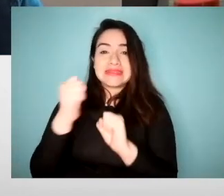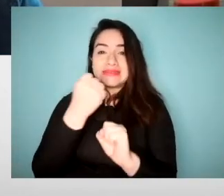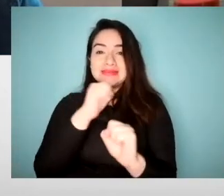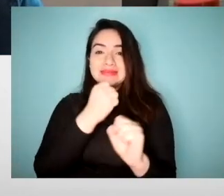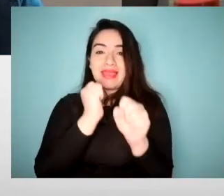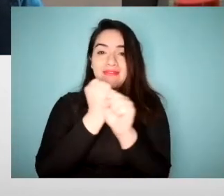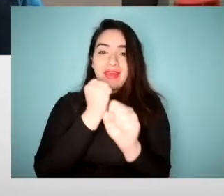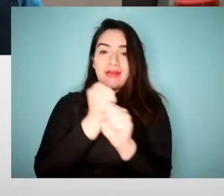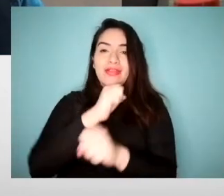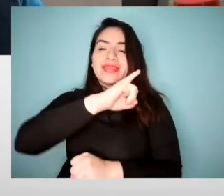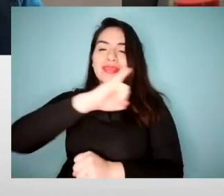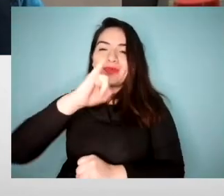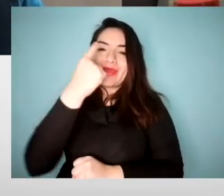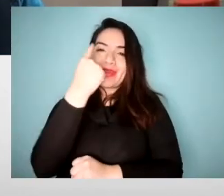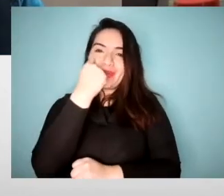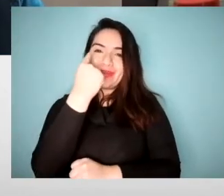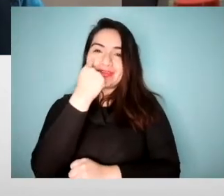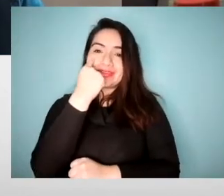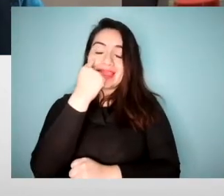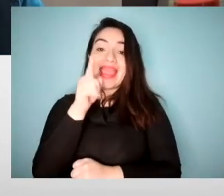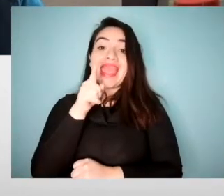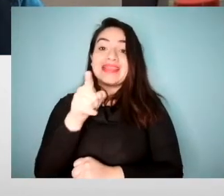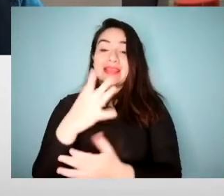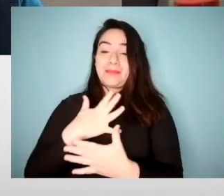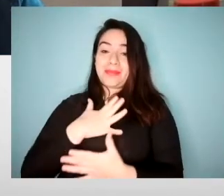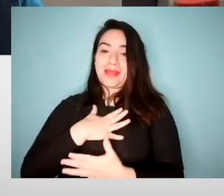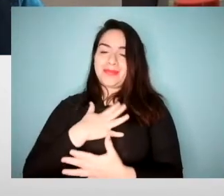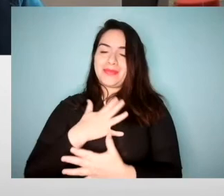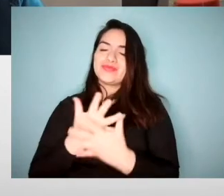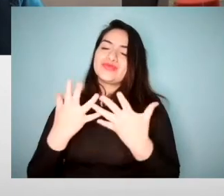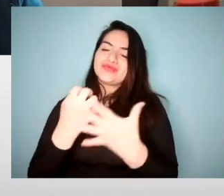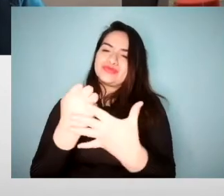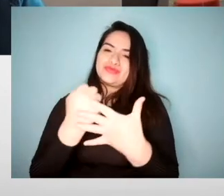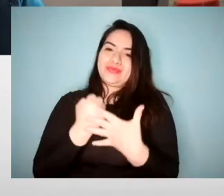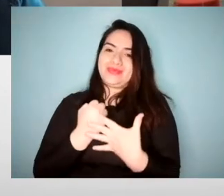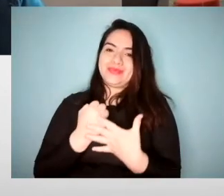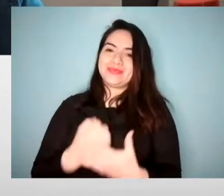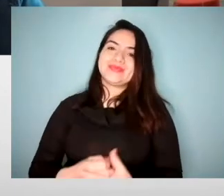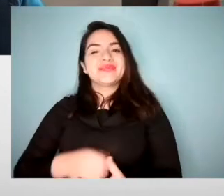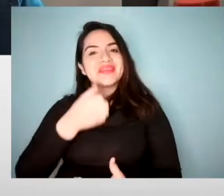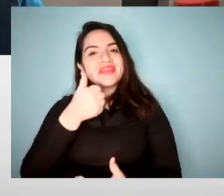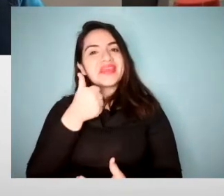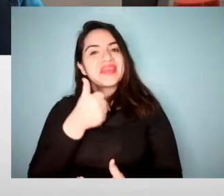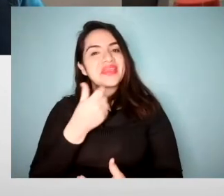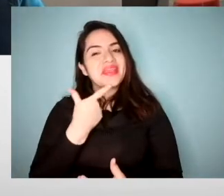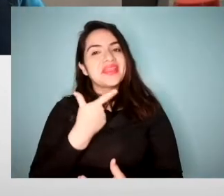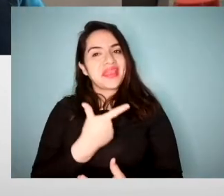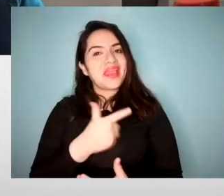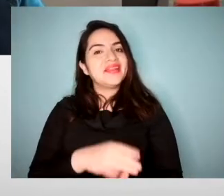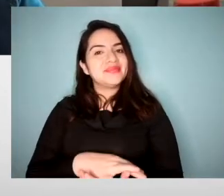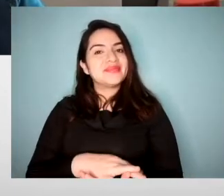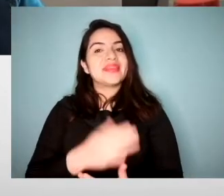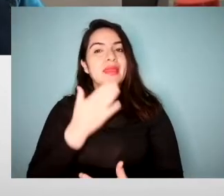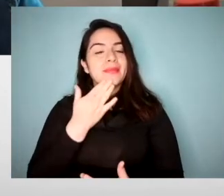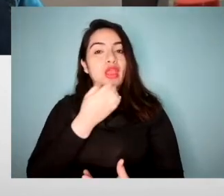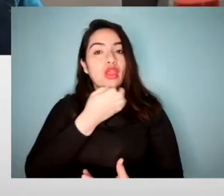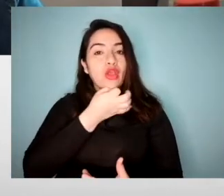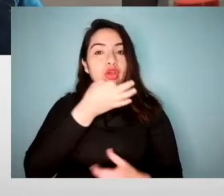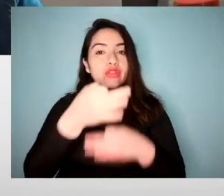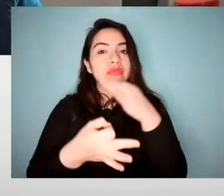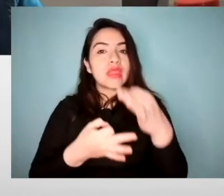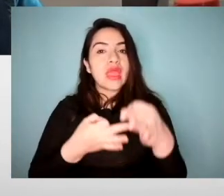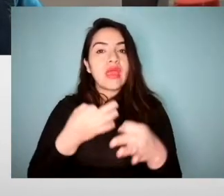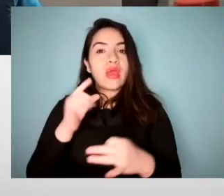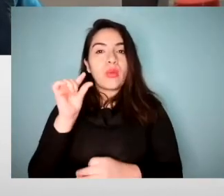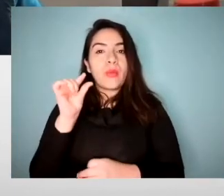conociendo. Eso para mí fue súper enriquecedor. Genial. Nos contabas también un poco que tu